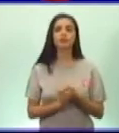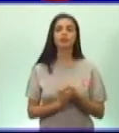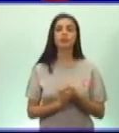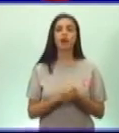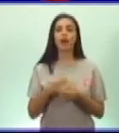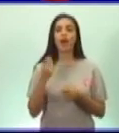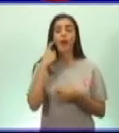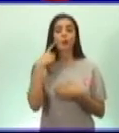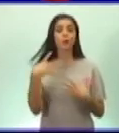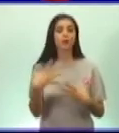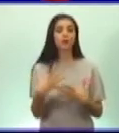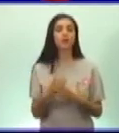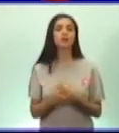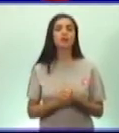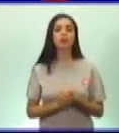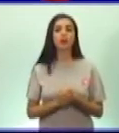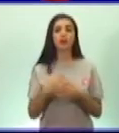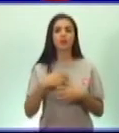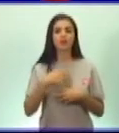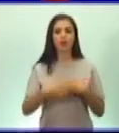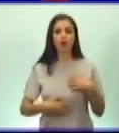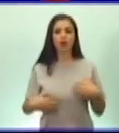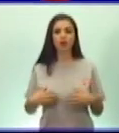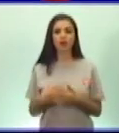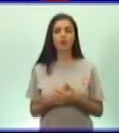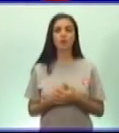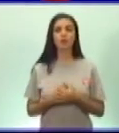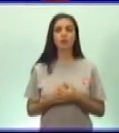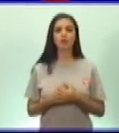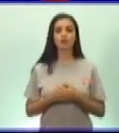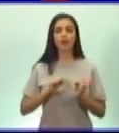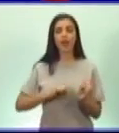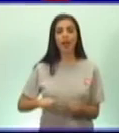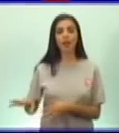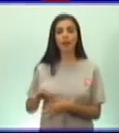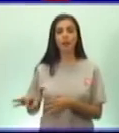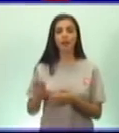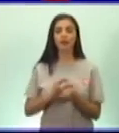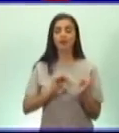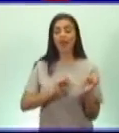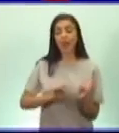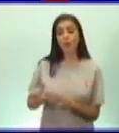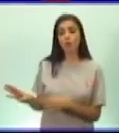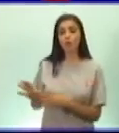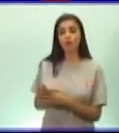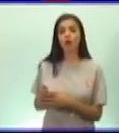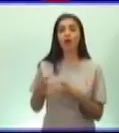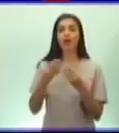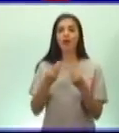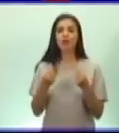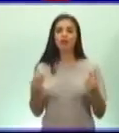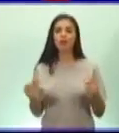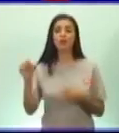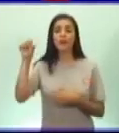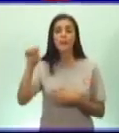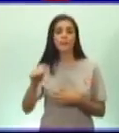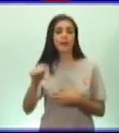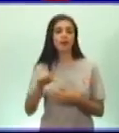que posee para el organismo humano eliminar o excretar las sustancias